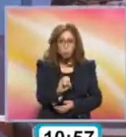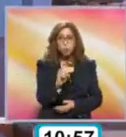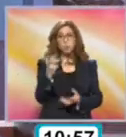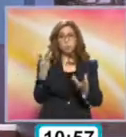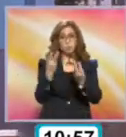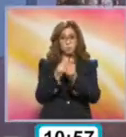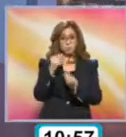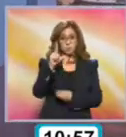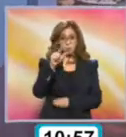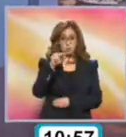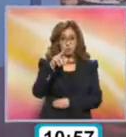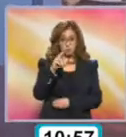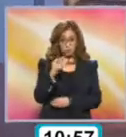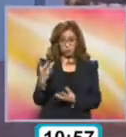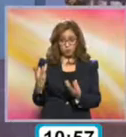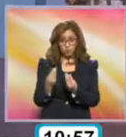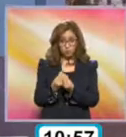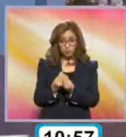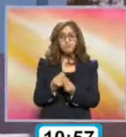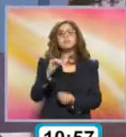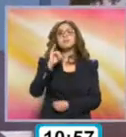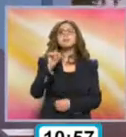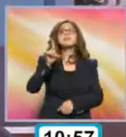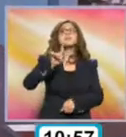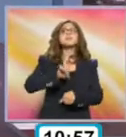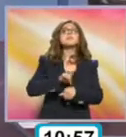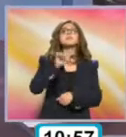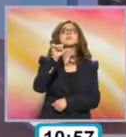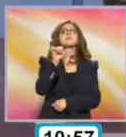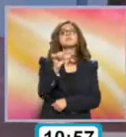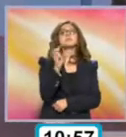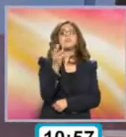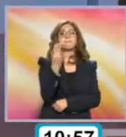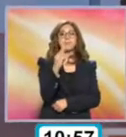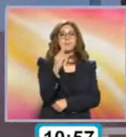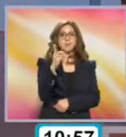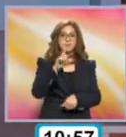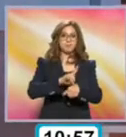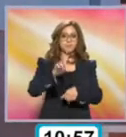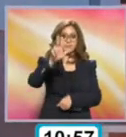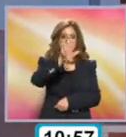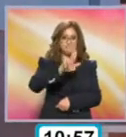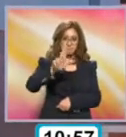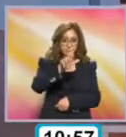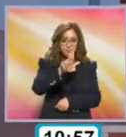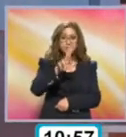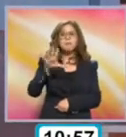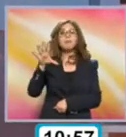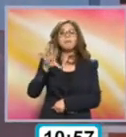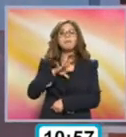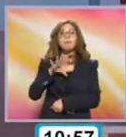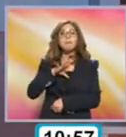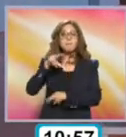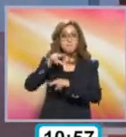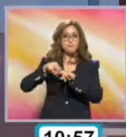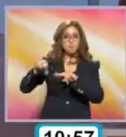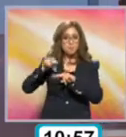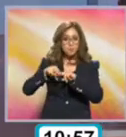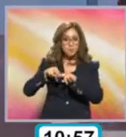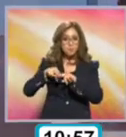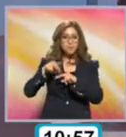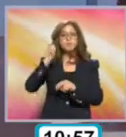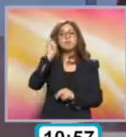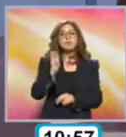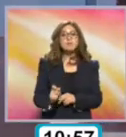acá. Cuéntenos. Sí, en el Lunario, 16 de mayo, martes. Ujú. Y tenemos pases para el público. Sí, tenemos A dos ver.